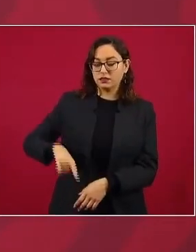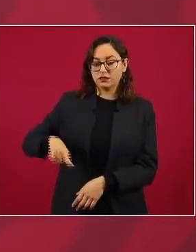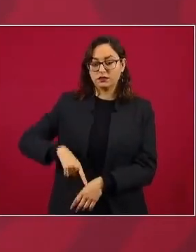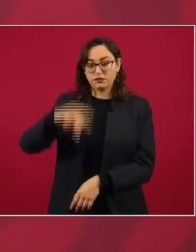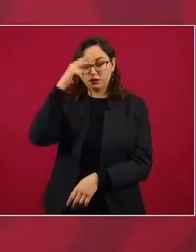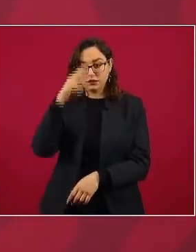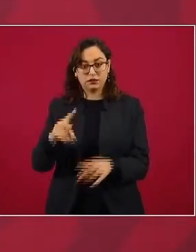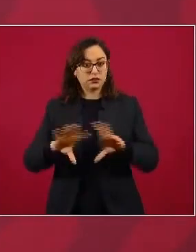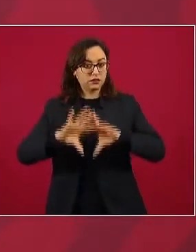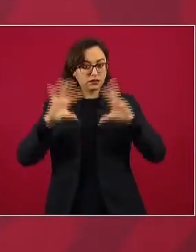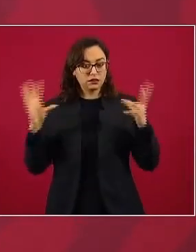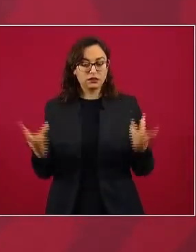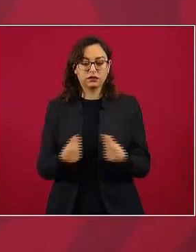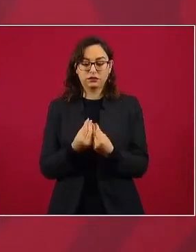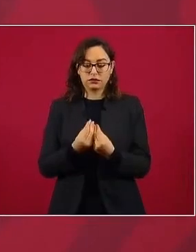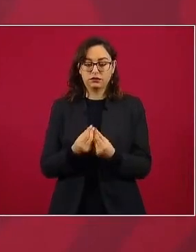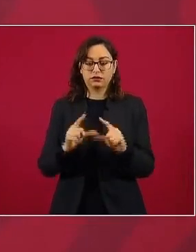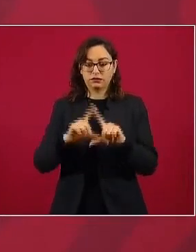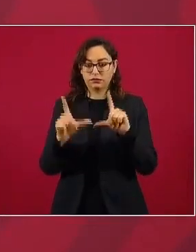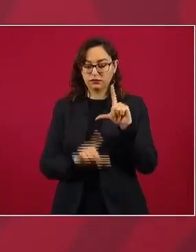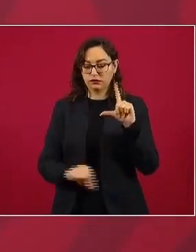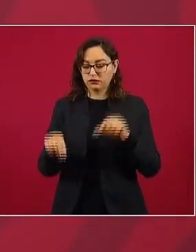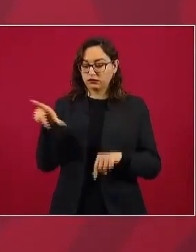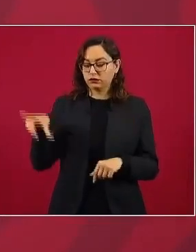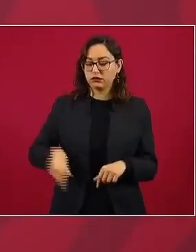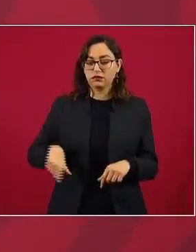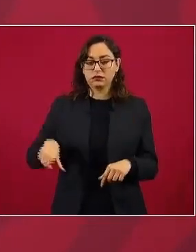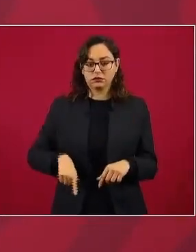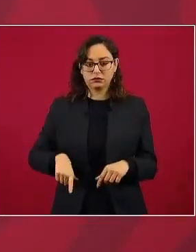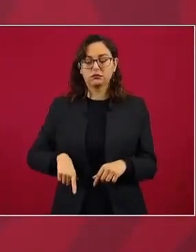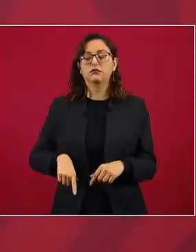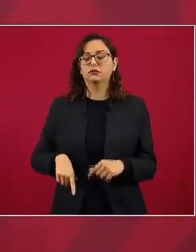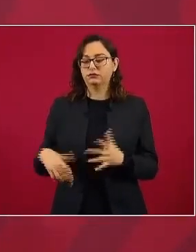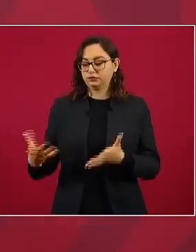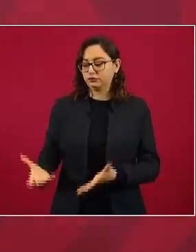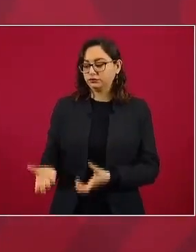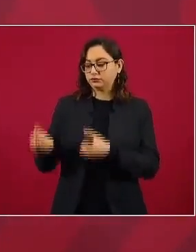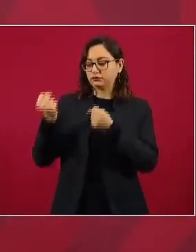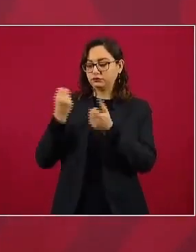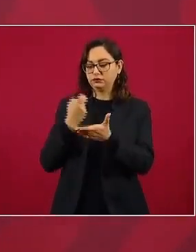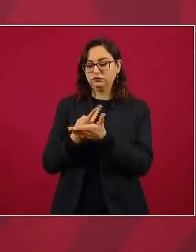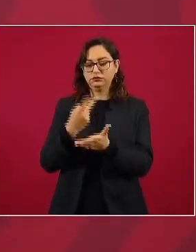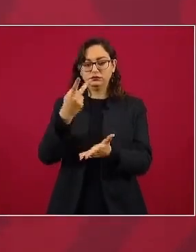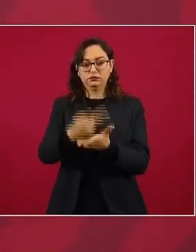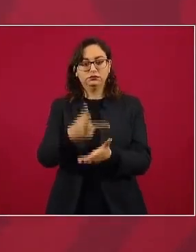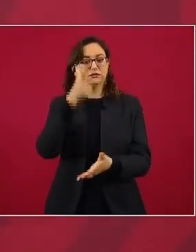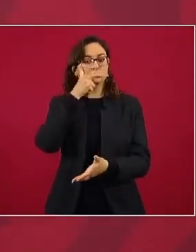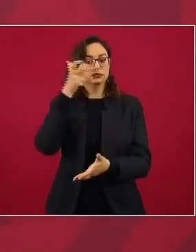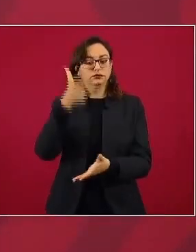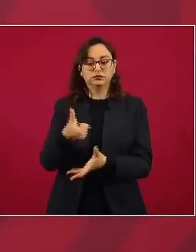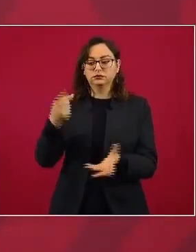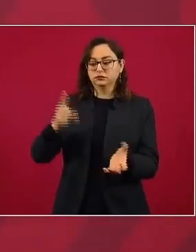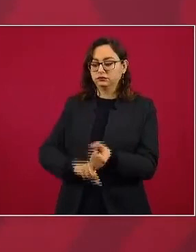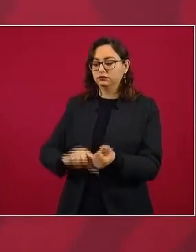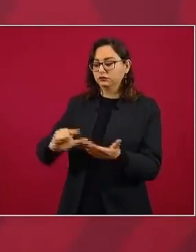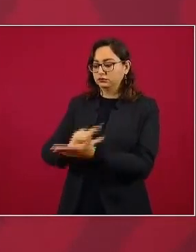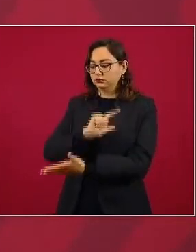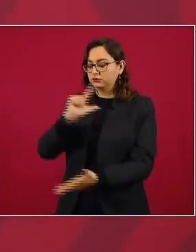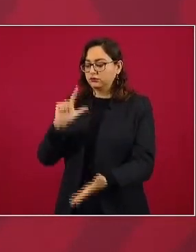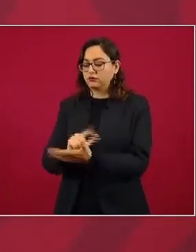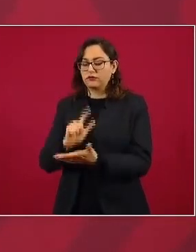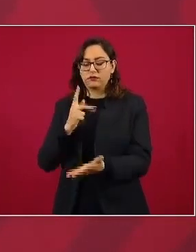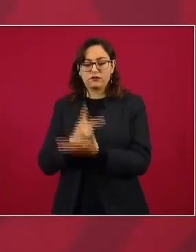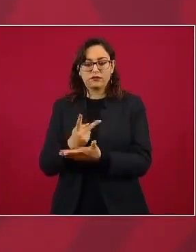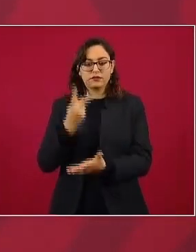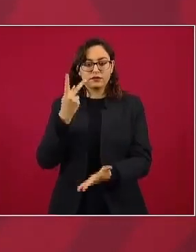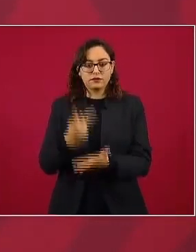conjunto recuperó, rescató la condecoración Miguel Hidalgo de la Ley de Premios